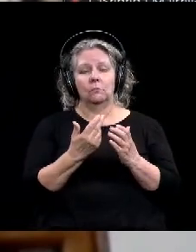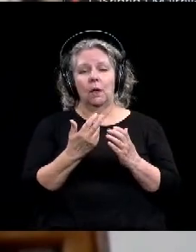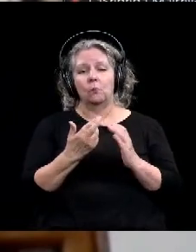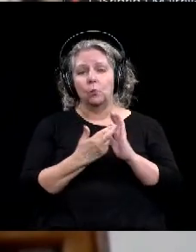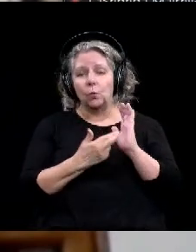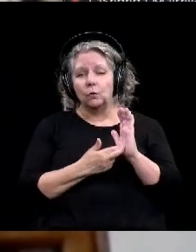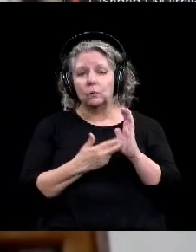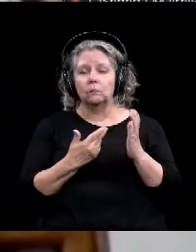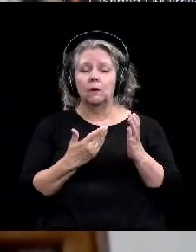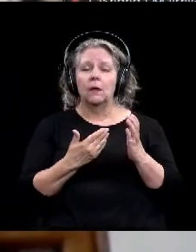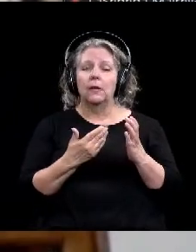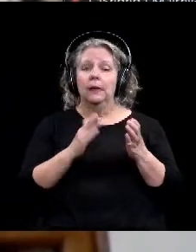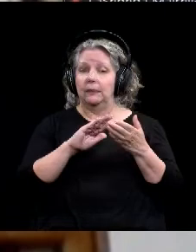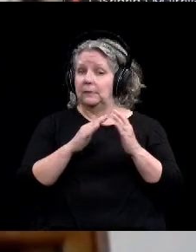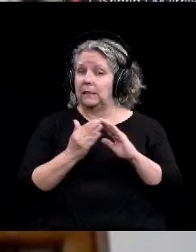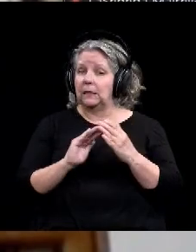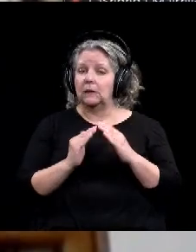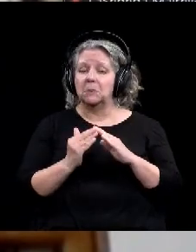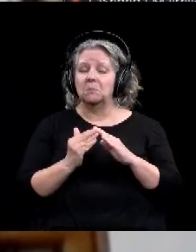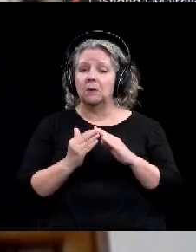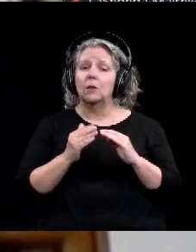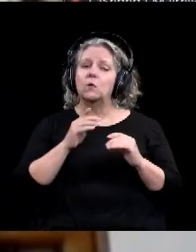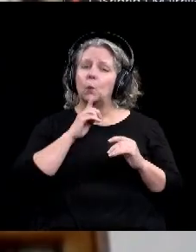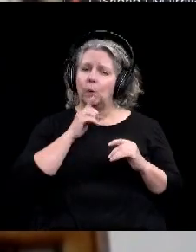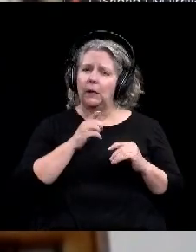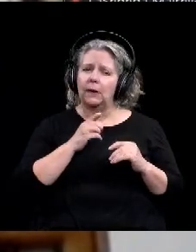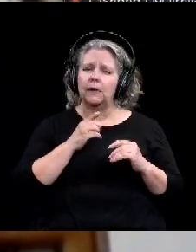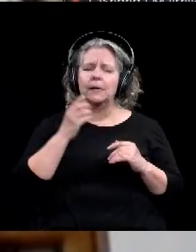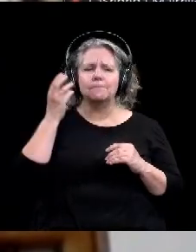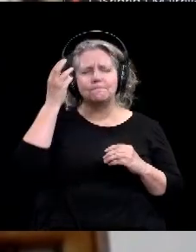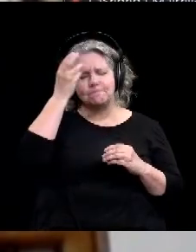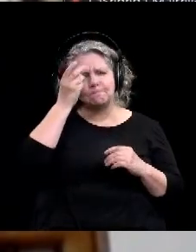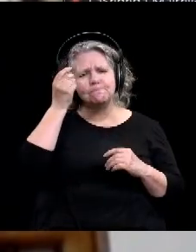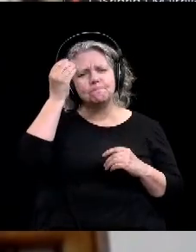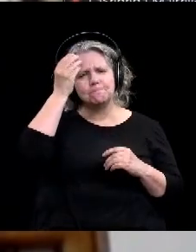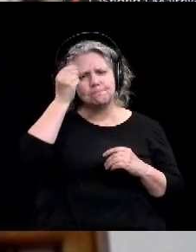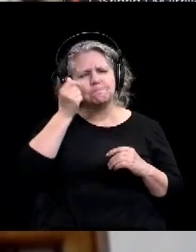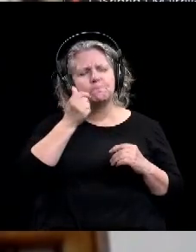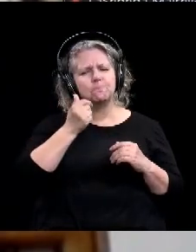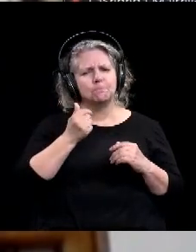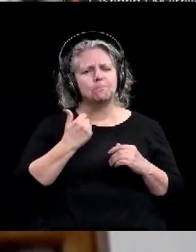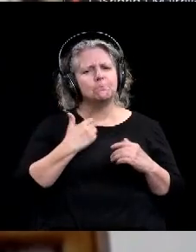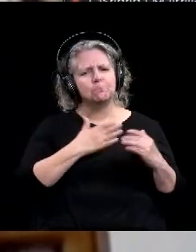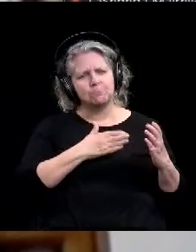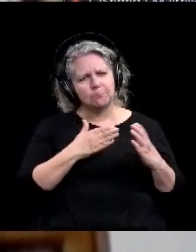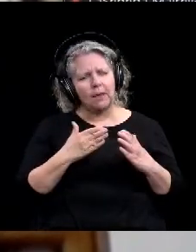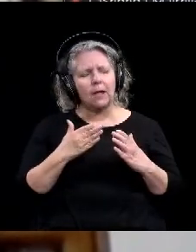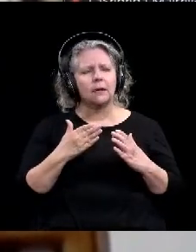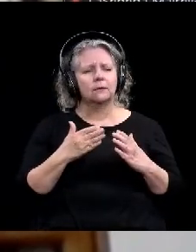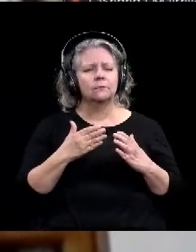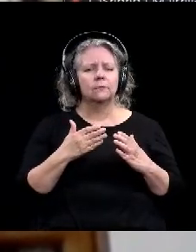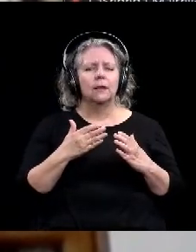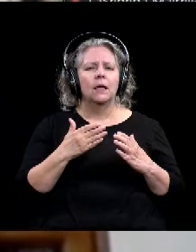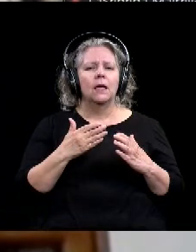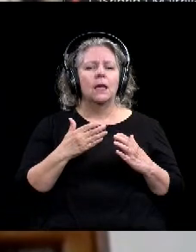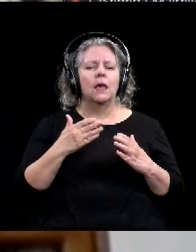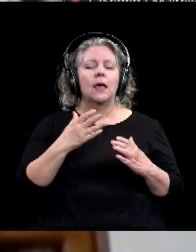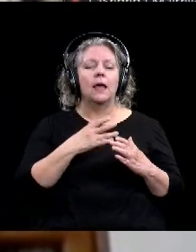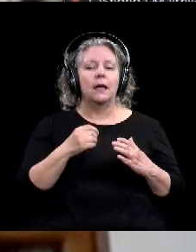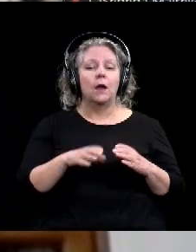un trabajo muy consciente y oportunidad oportunidades para el público